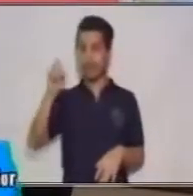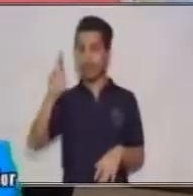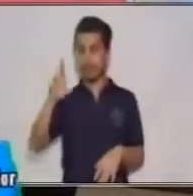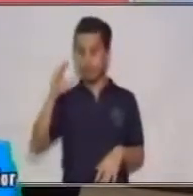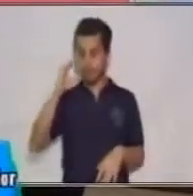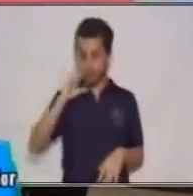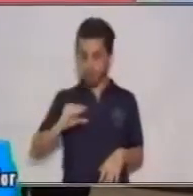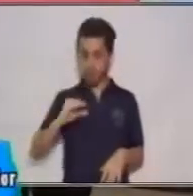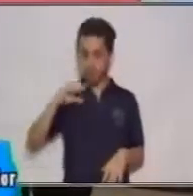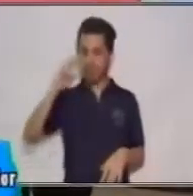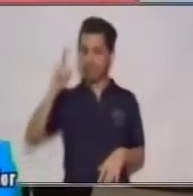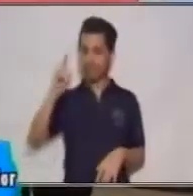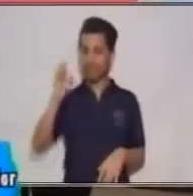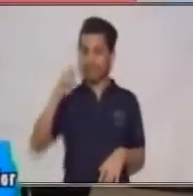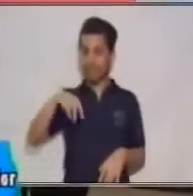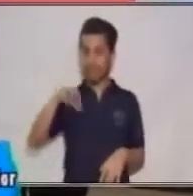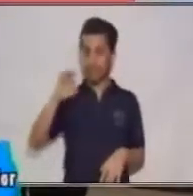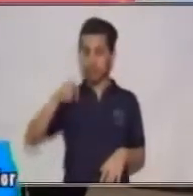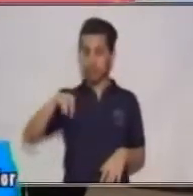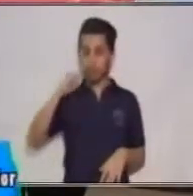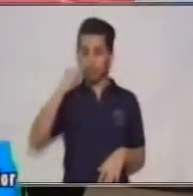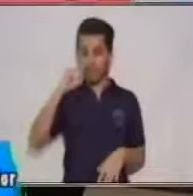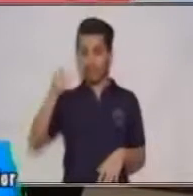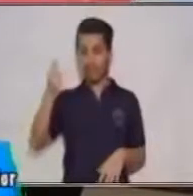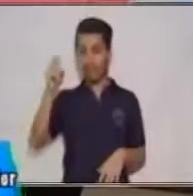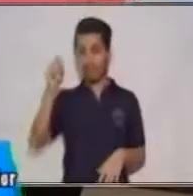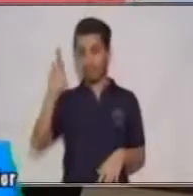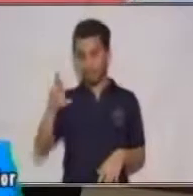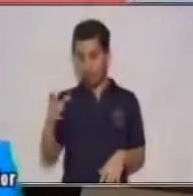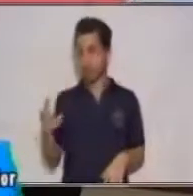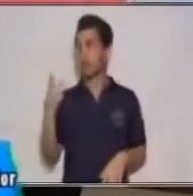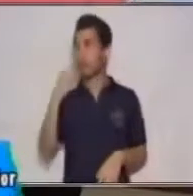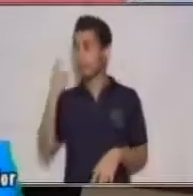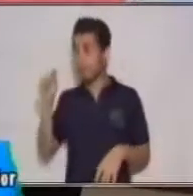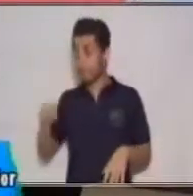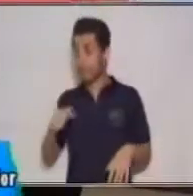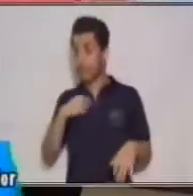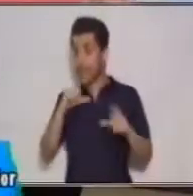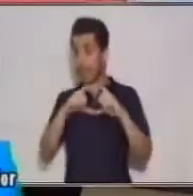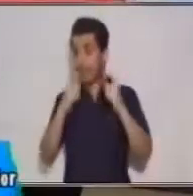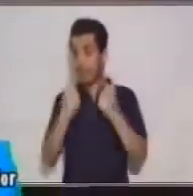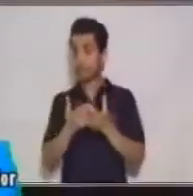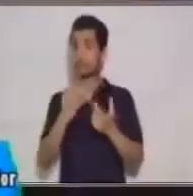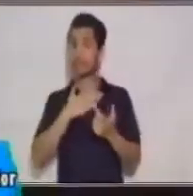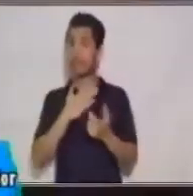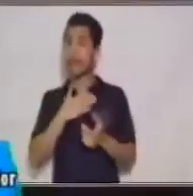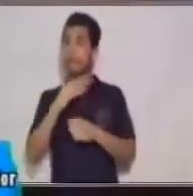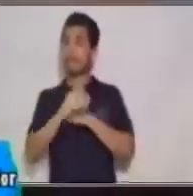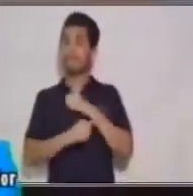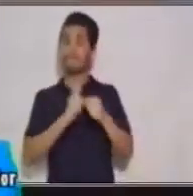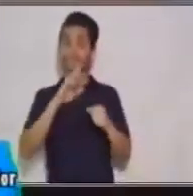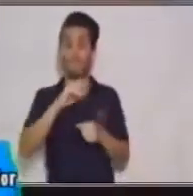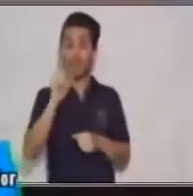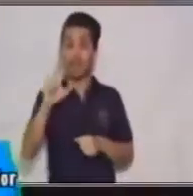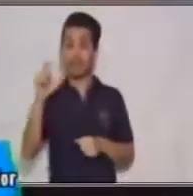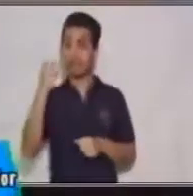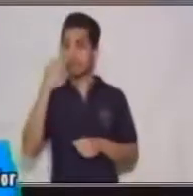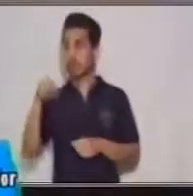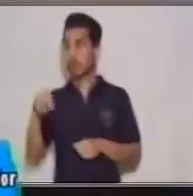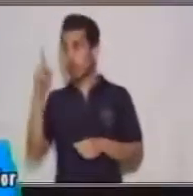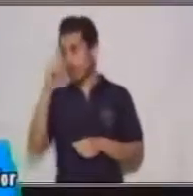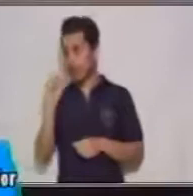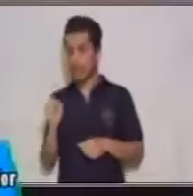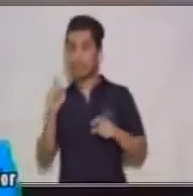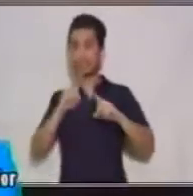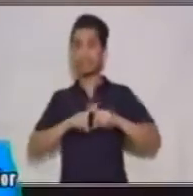más grande en el caso del denominador. Como nuestra clase se llamaba fracciones de diferente denominador,